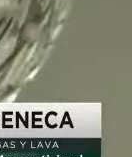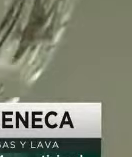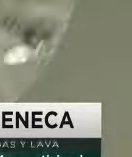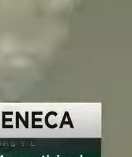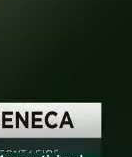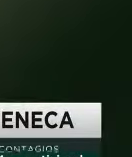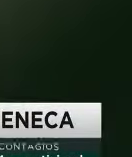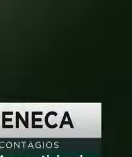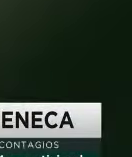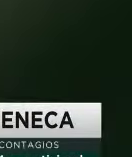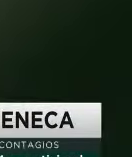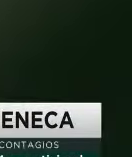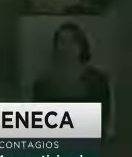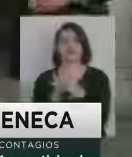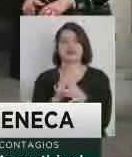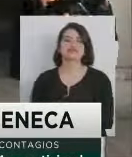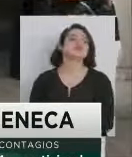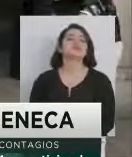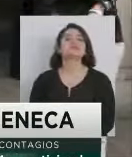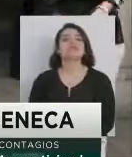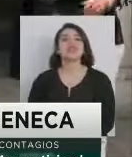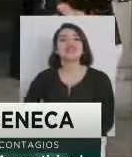a llegar y en qué momento?